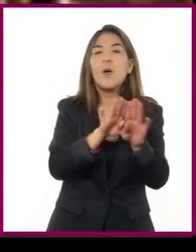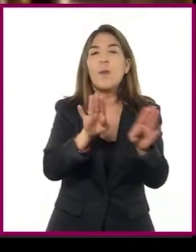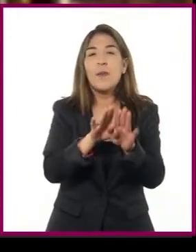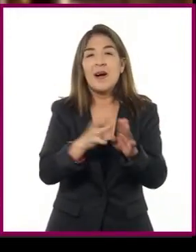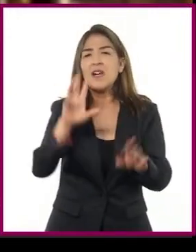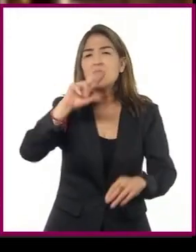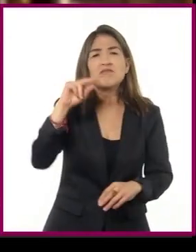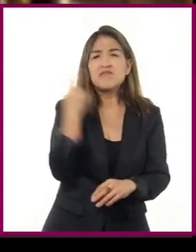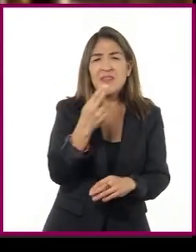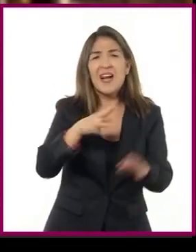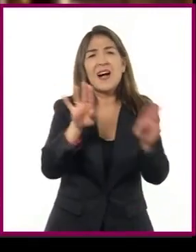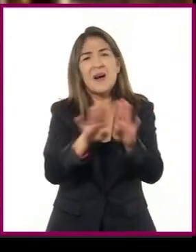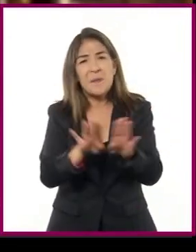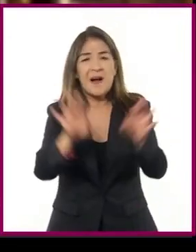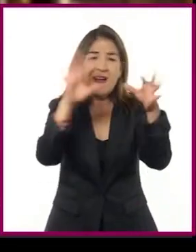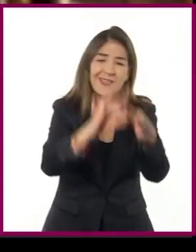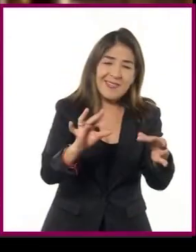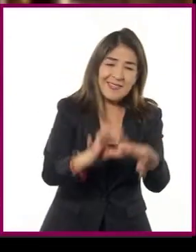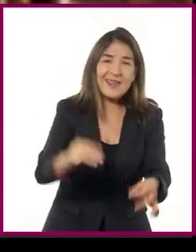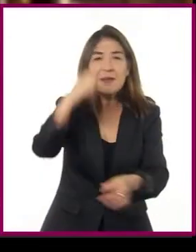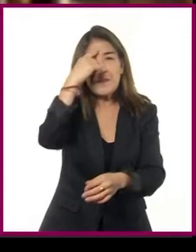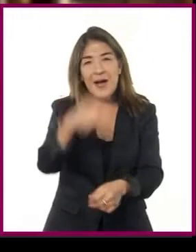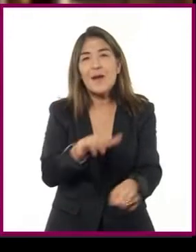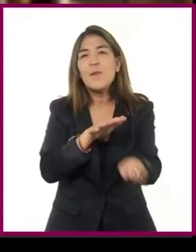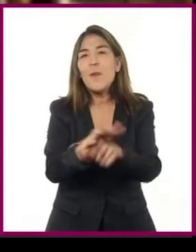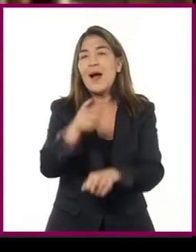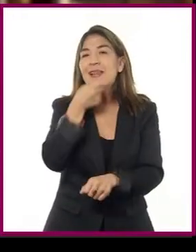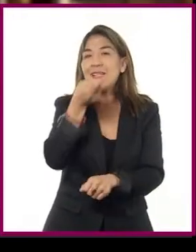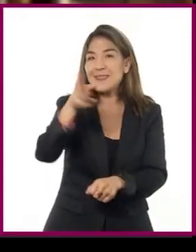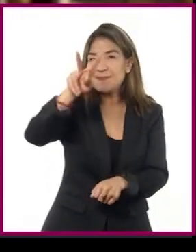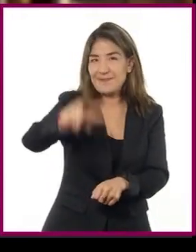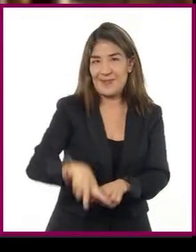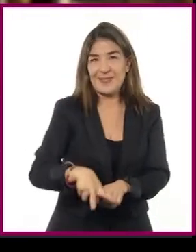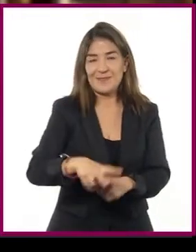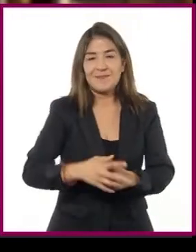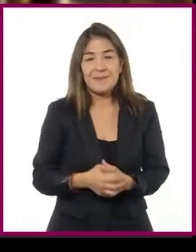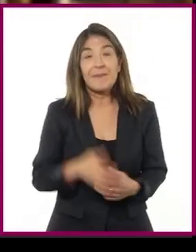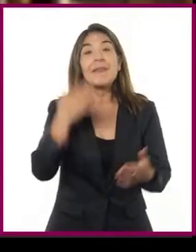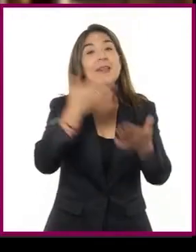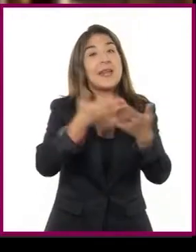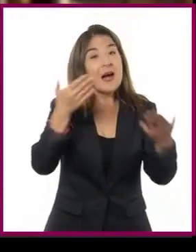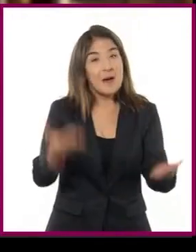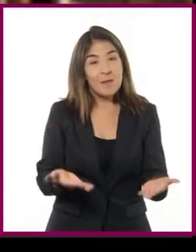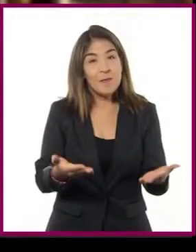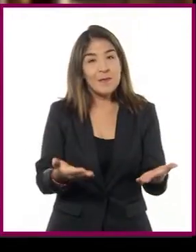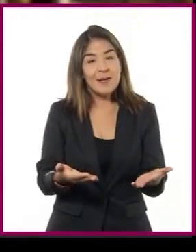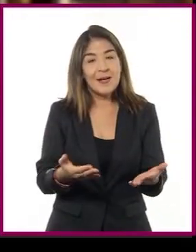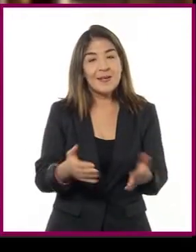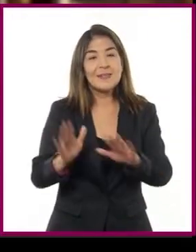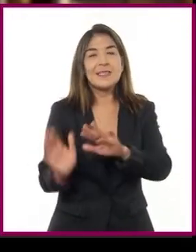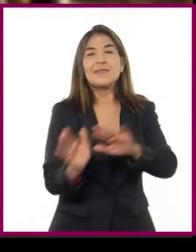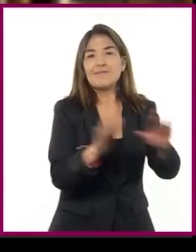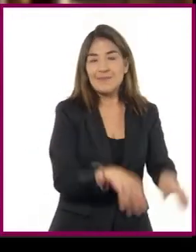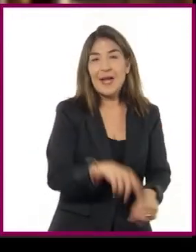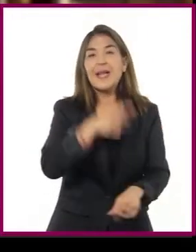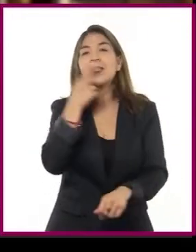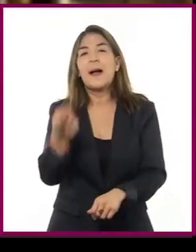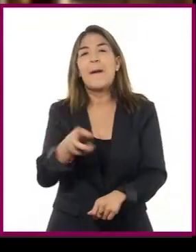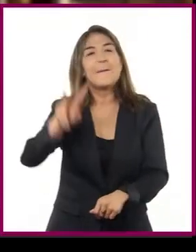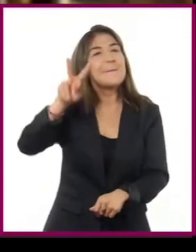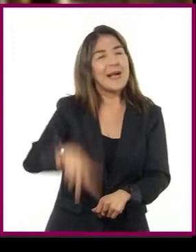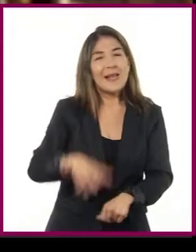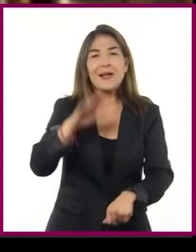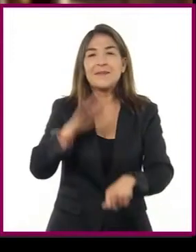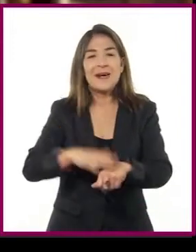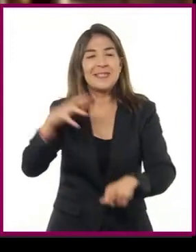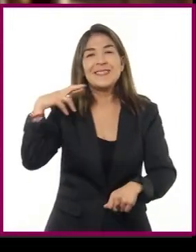requería ninguna explicación para considerarlas verdaderas. Ahora pasemos a las verdades